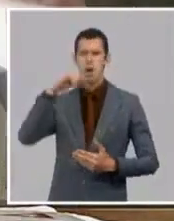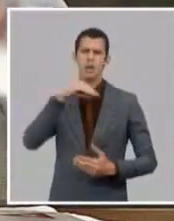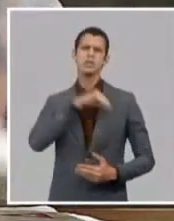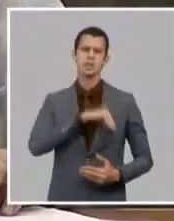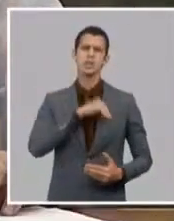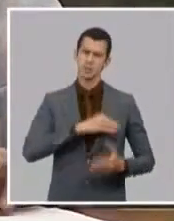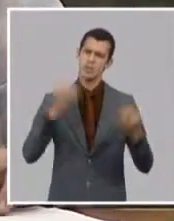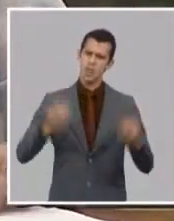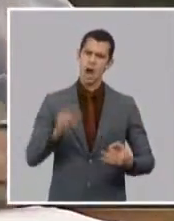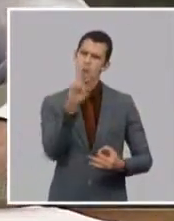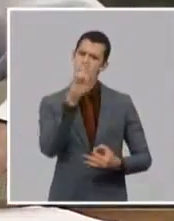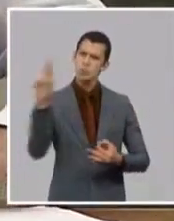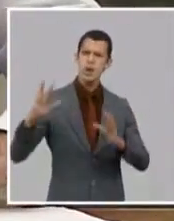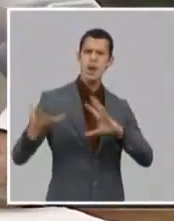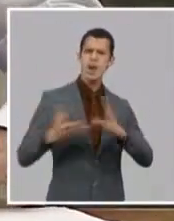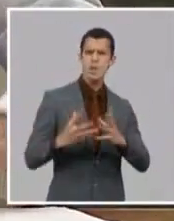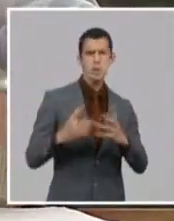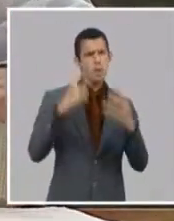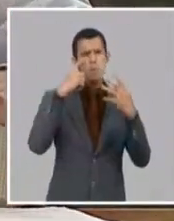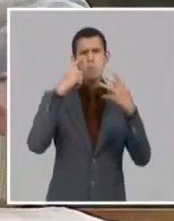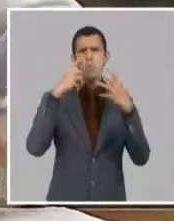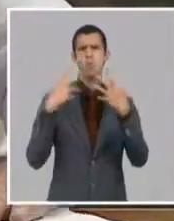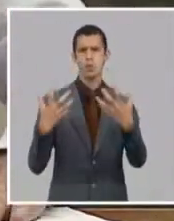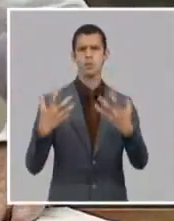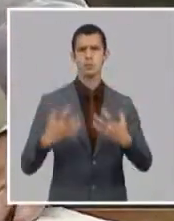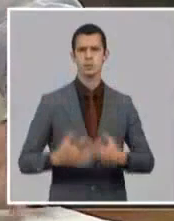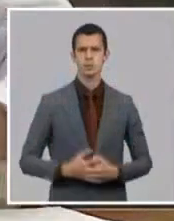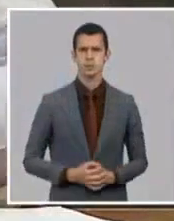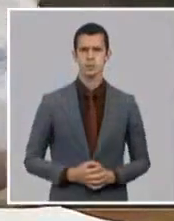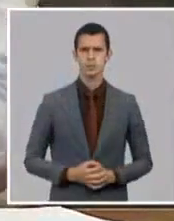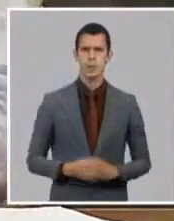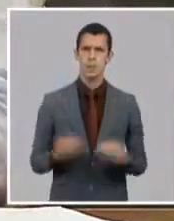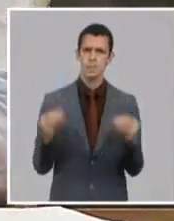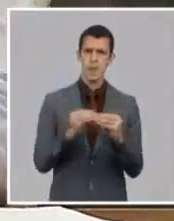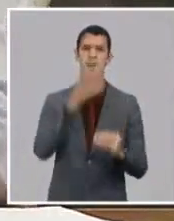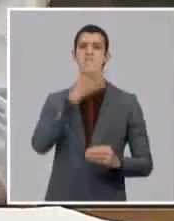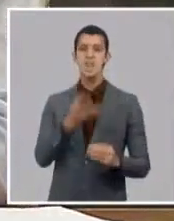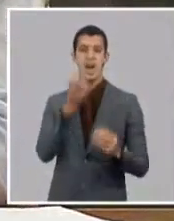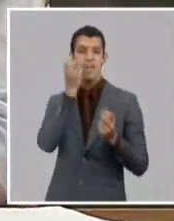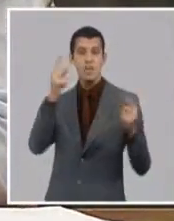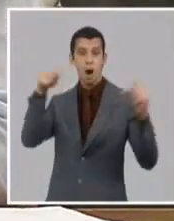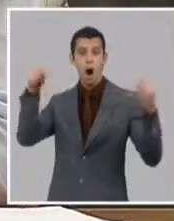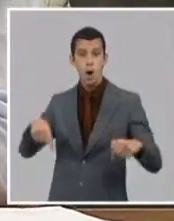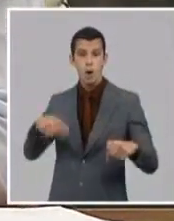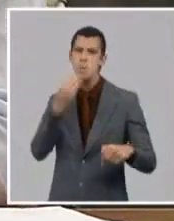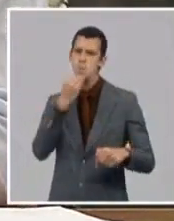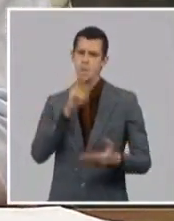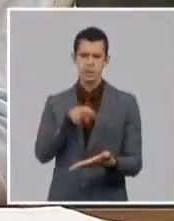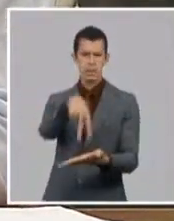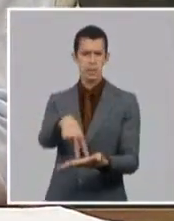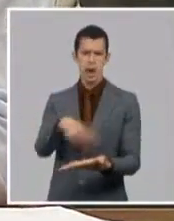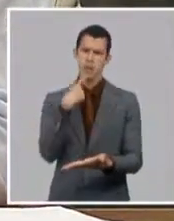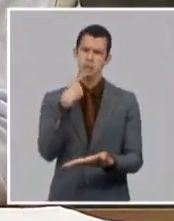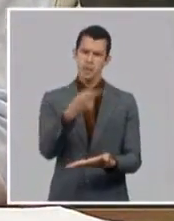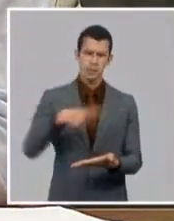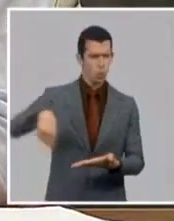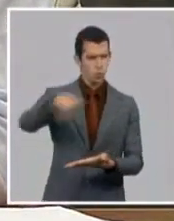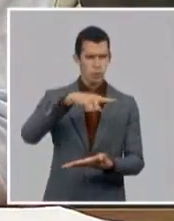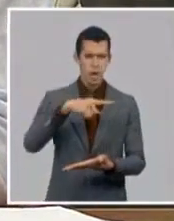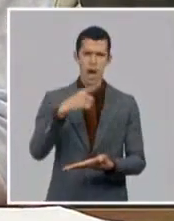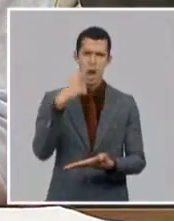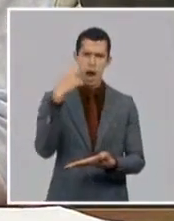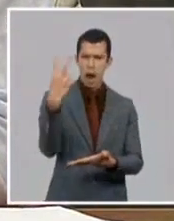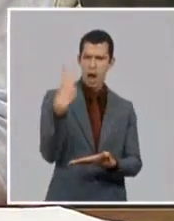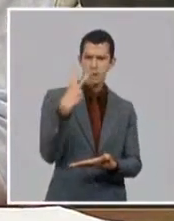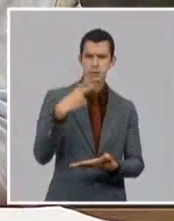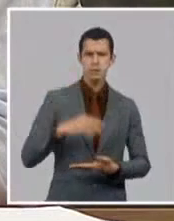a ese pueblo. Yo creo que son palabras que podían ser dichas hoy mismo, ante esta situación, es parte de su legado